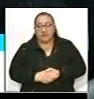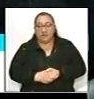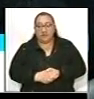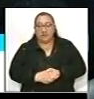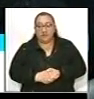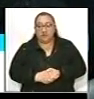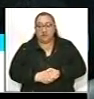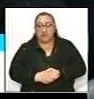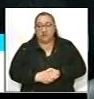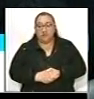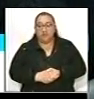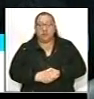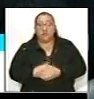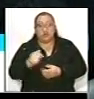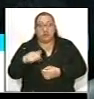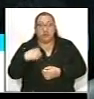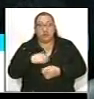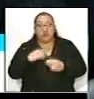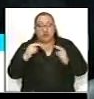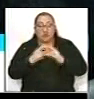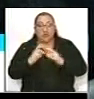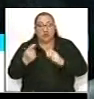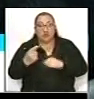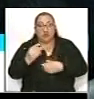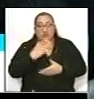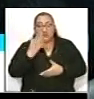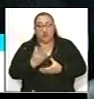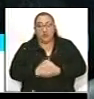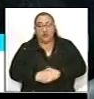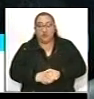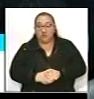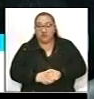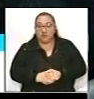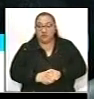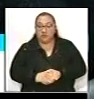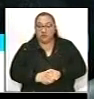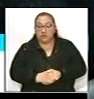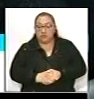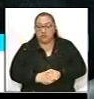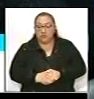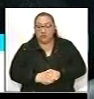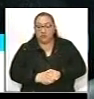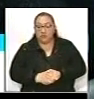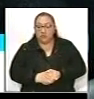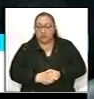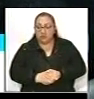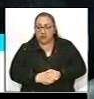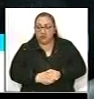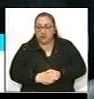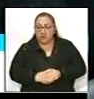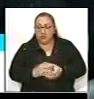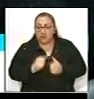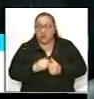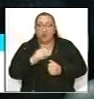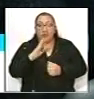reparación. Acá nosotros nos encontramos con un primer problema. En lo que se refiere a las